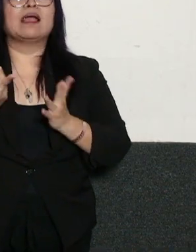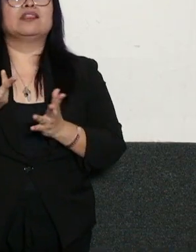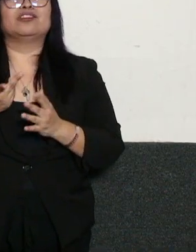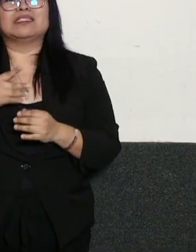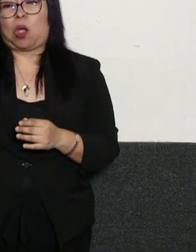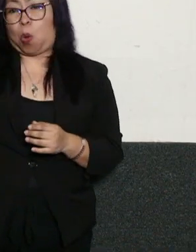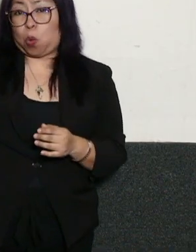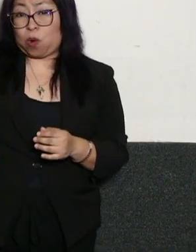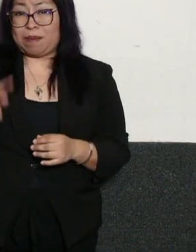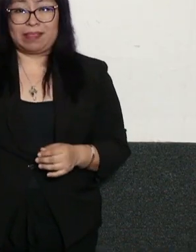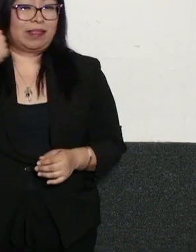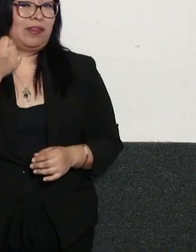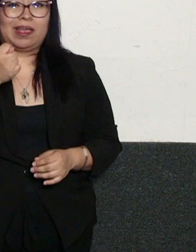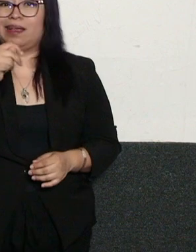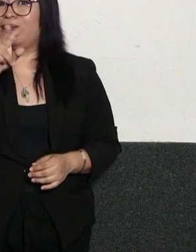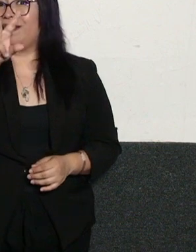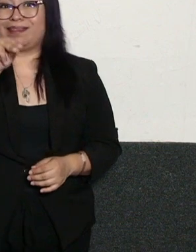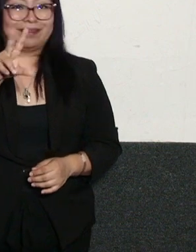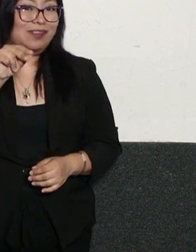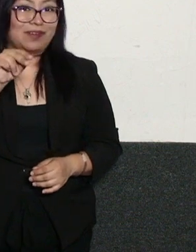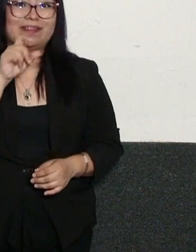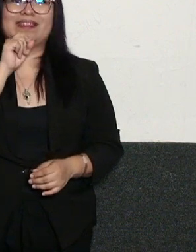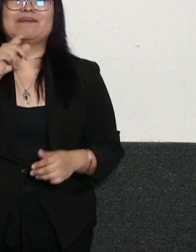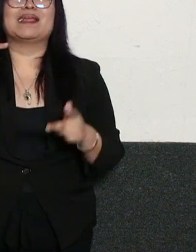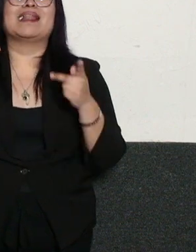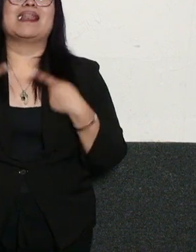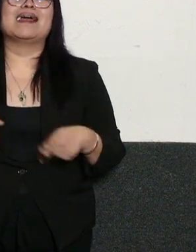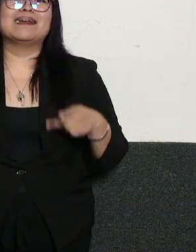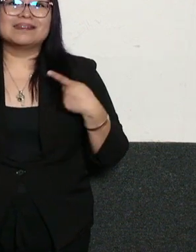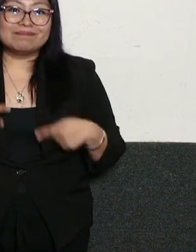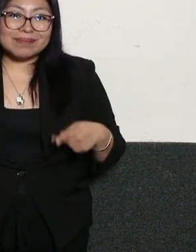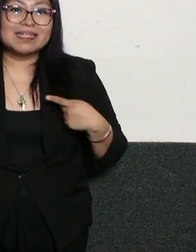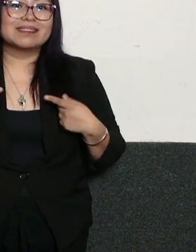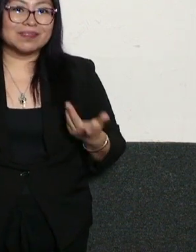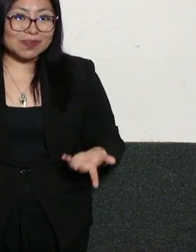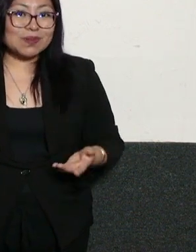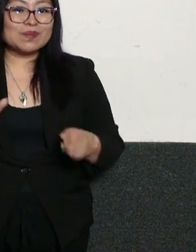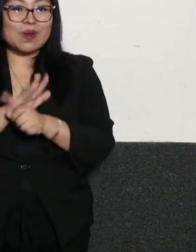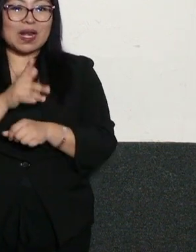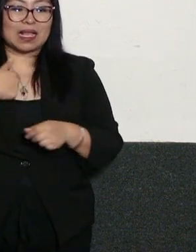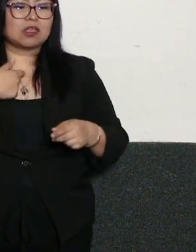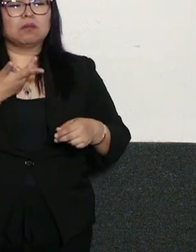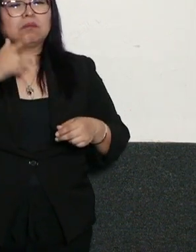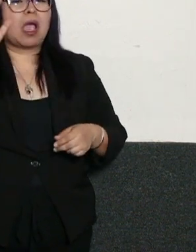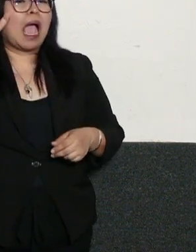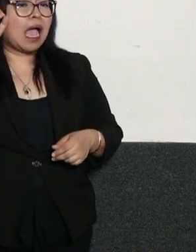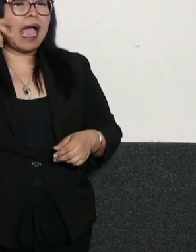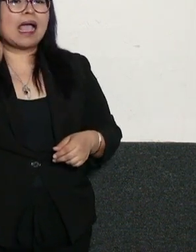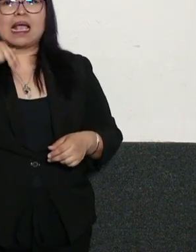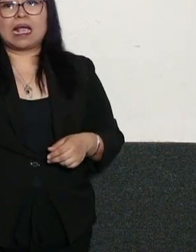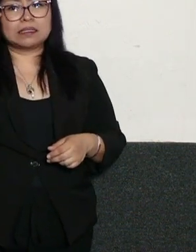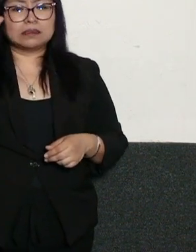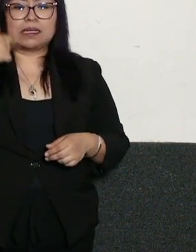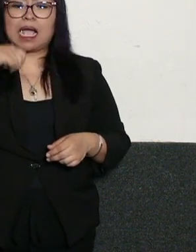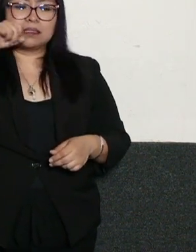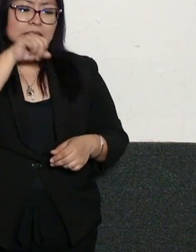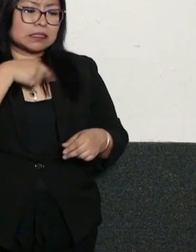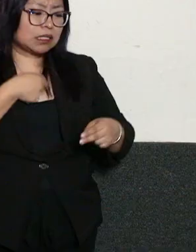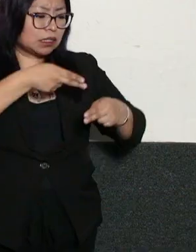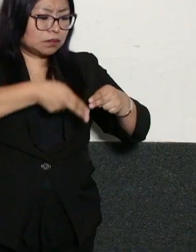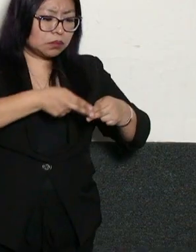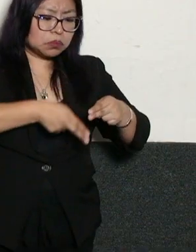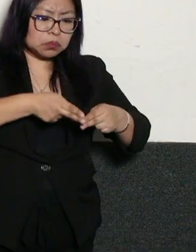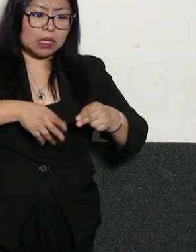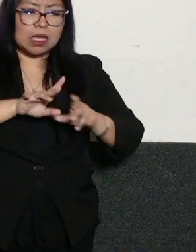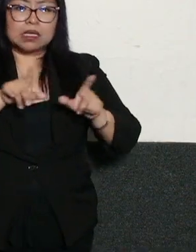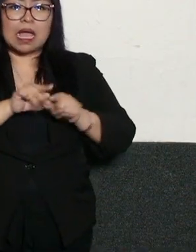la tecnología, sino también, compadre, use el cuchillo para cortar zanahorias, no para otras cosas, ¿no? También hay que